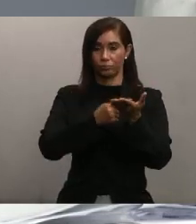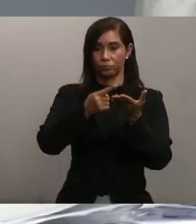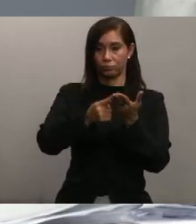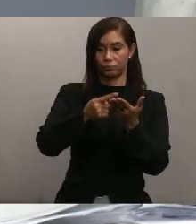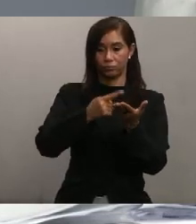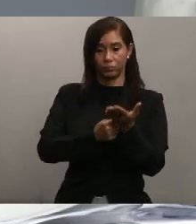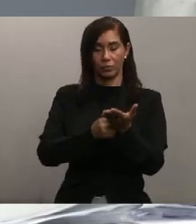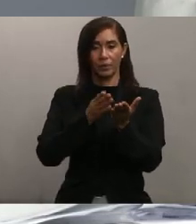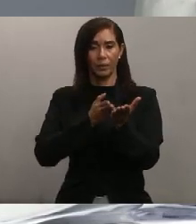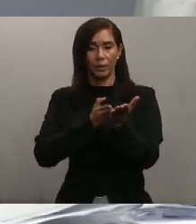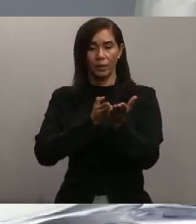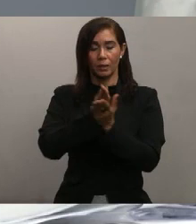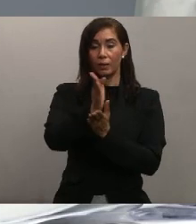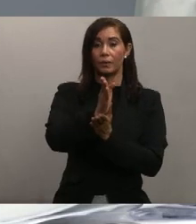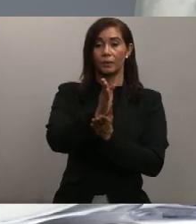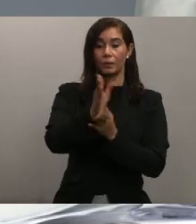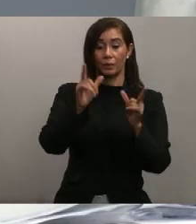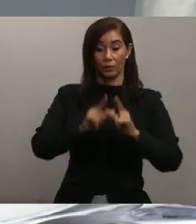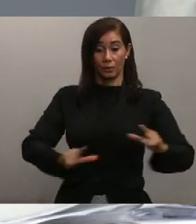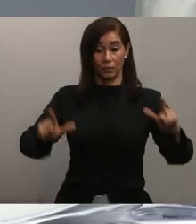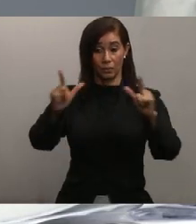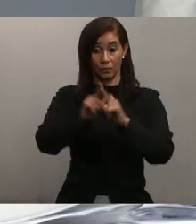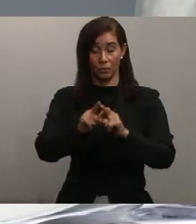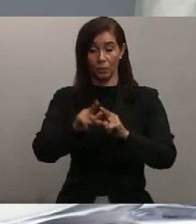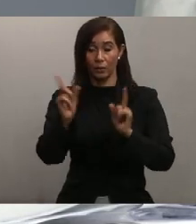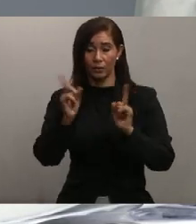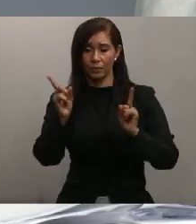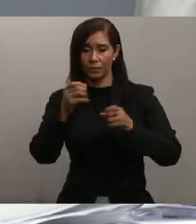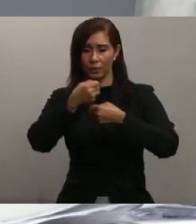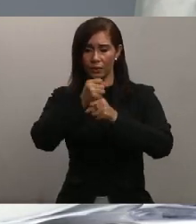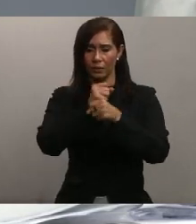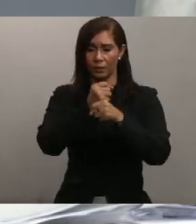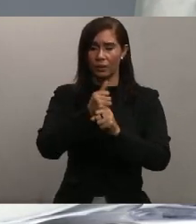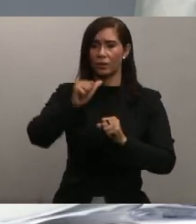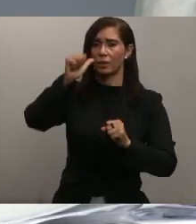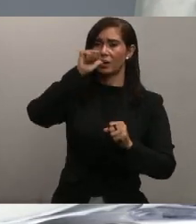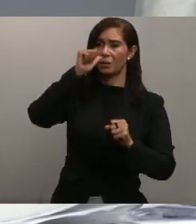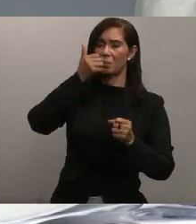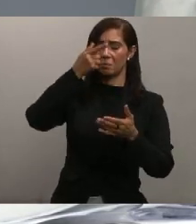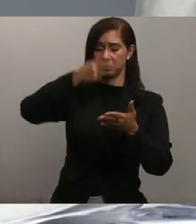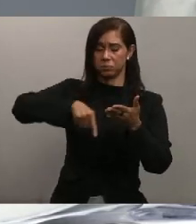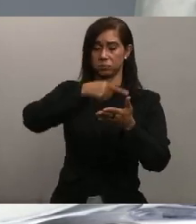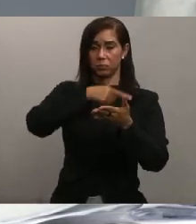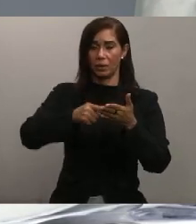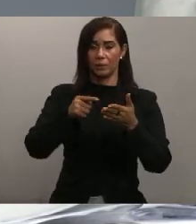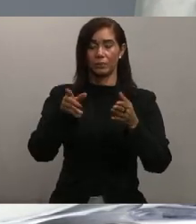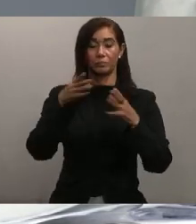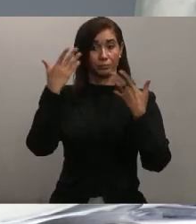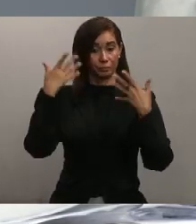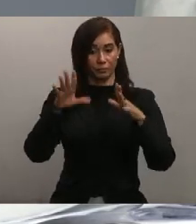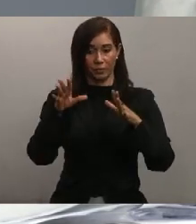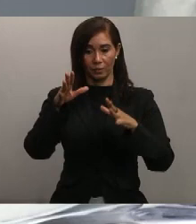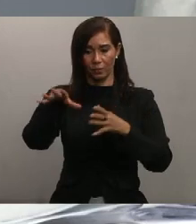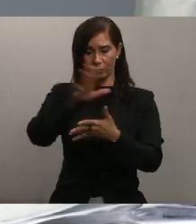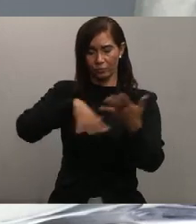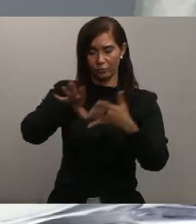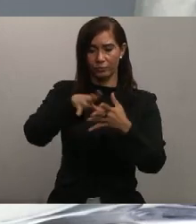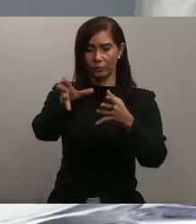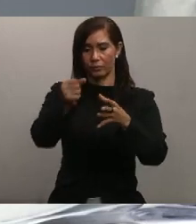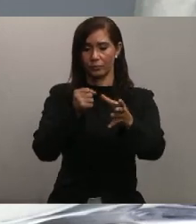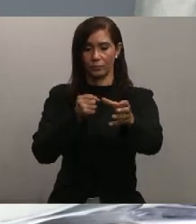interviniendo los lugares de fabricación y se han hecho ya detenciones que están en